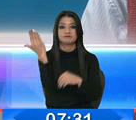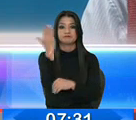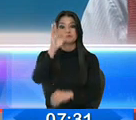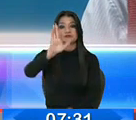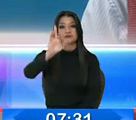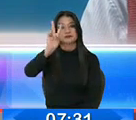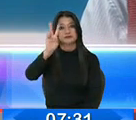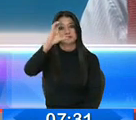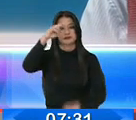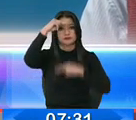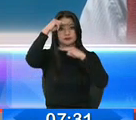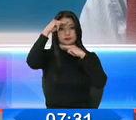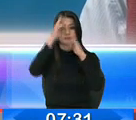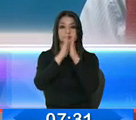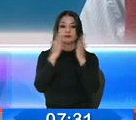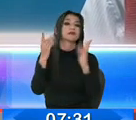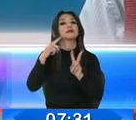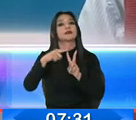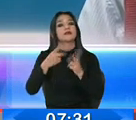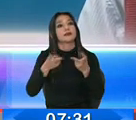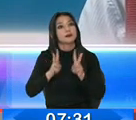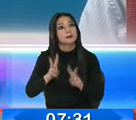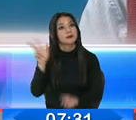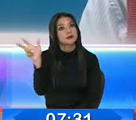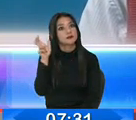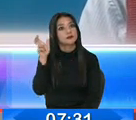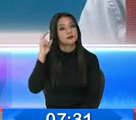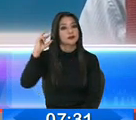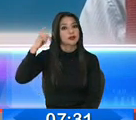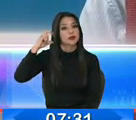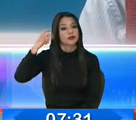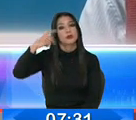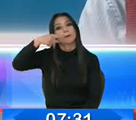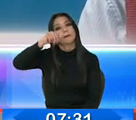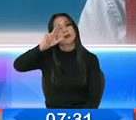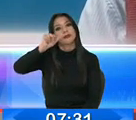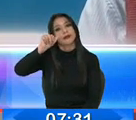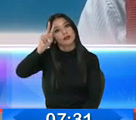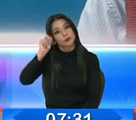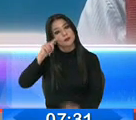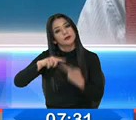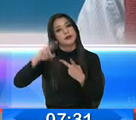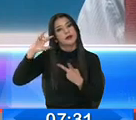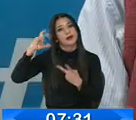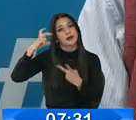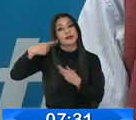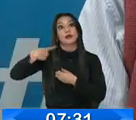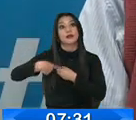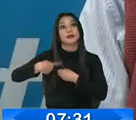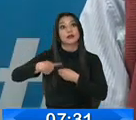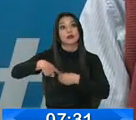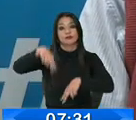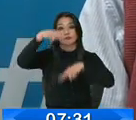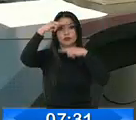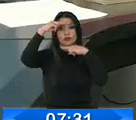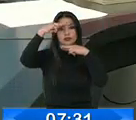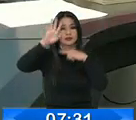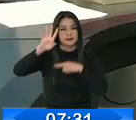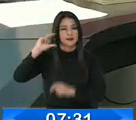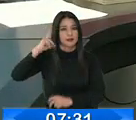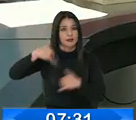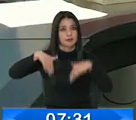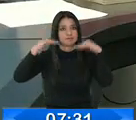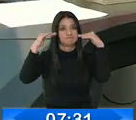Televicentro, Noticiero El Comercio TV, y a los oyentes de Platinum FM y Radio Quito, La Voz de la Capital, noticiero líder en la